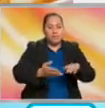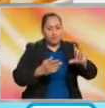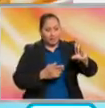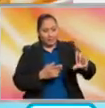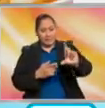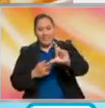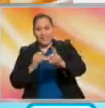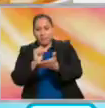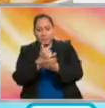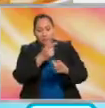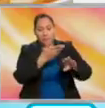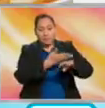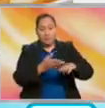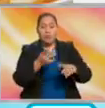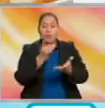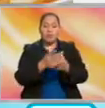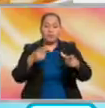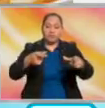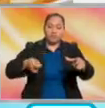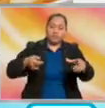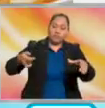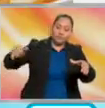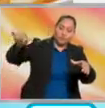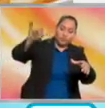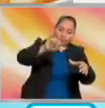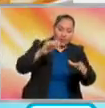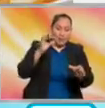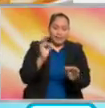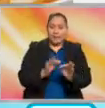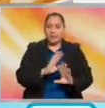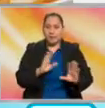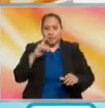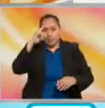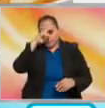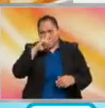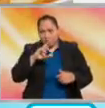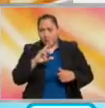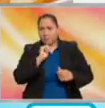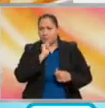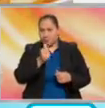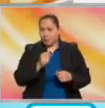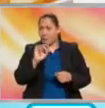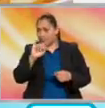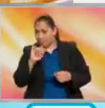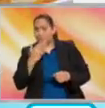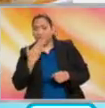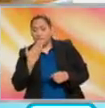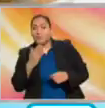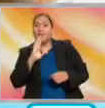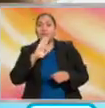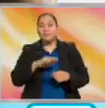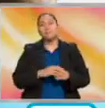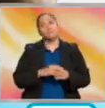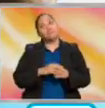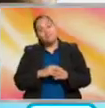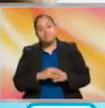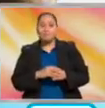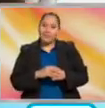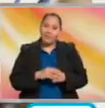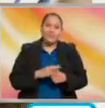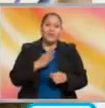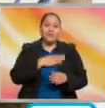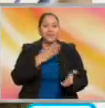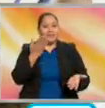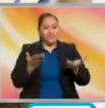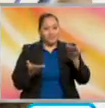Y ya nada más la echas al Es sartén. que y está ya facilísimo eso, desayunaste. No batallas. ¿Está bien hacerlo Bueno. así o no? Bueno, te voy a platicar algo. No